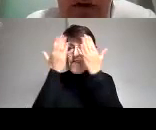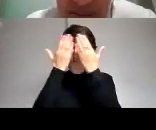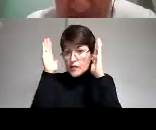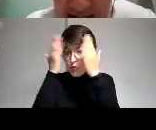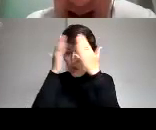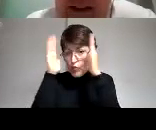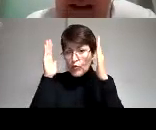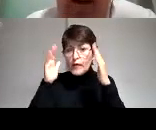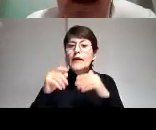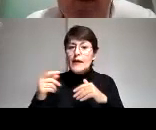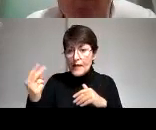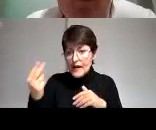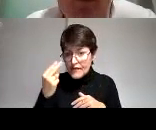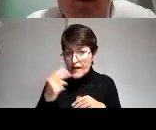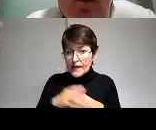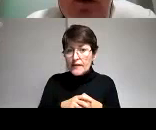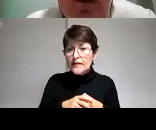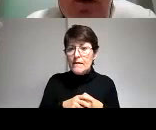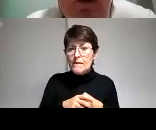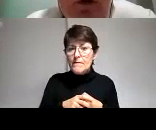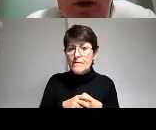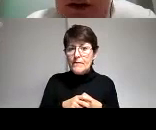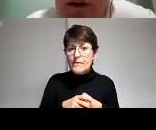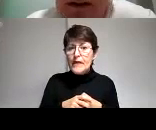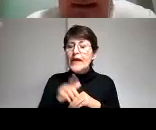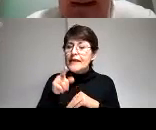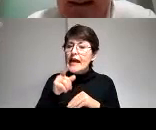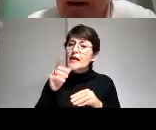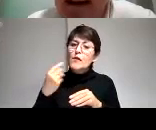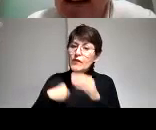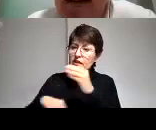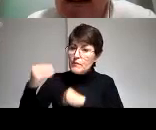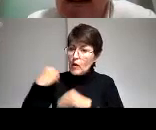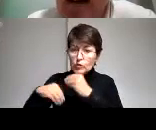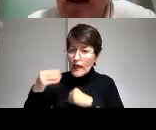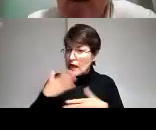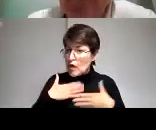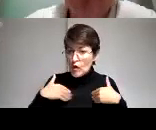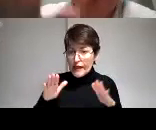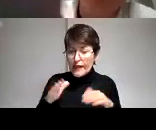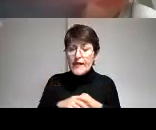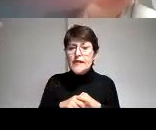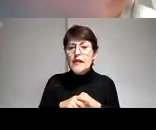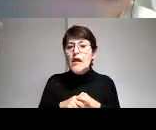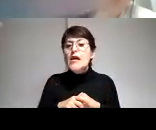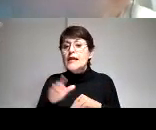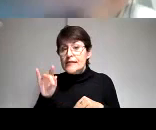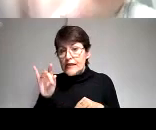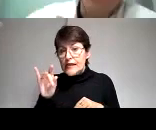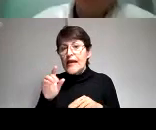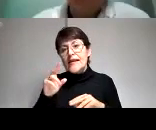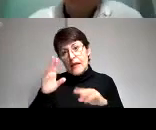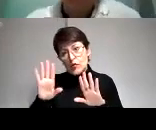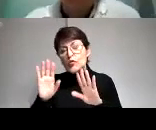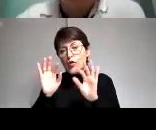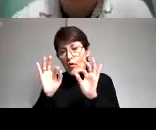donde me encontraréis y donde haremos un consultorio. ¿Es así, Paula? Sí, bueno, realmente estamos montando el consultorio para